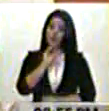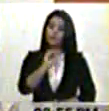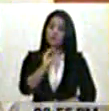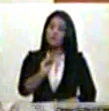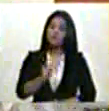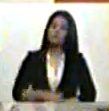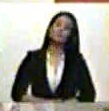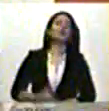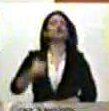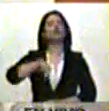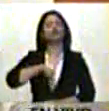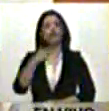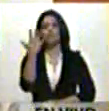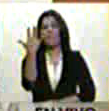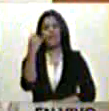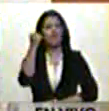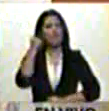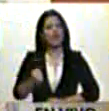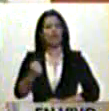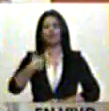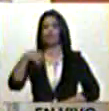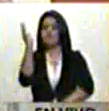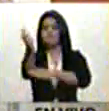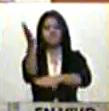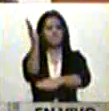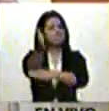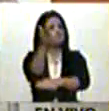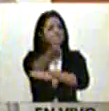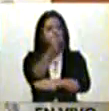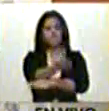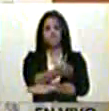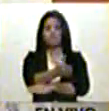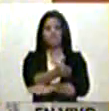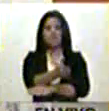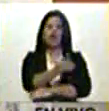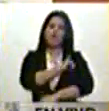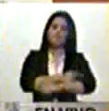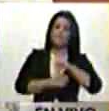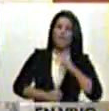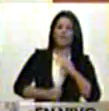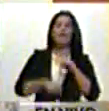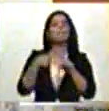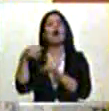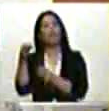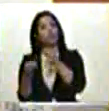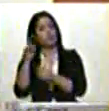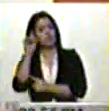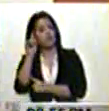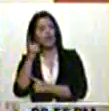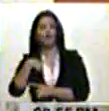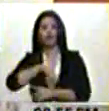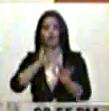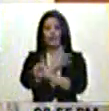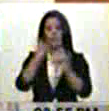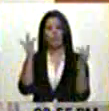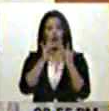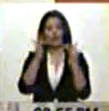con mano de hierro aplicaremos la justicia con fuerza, la fuerza con justicia. Nos despedimos.